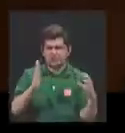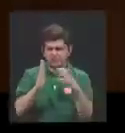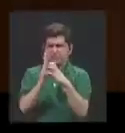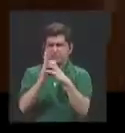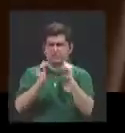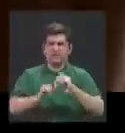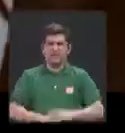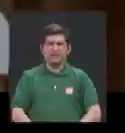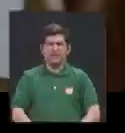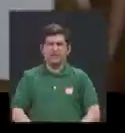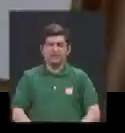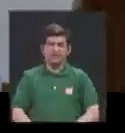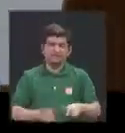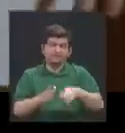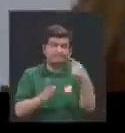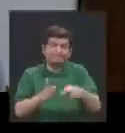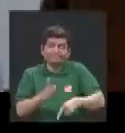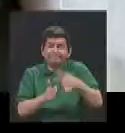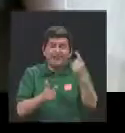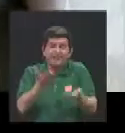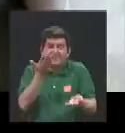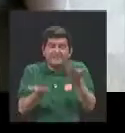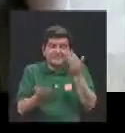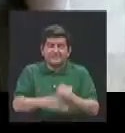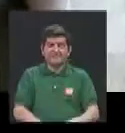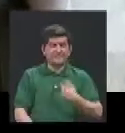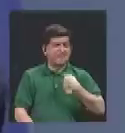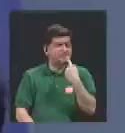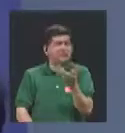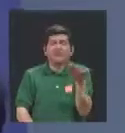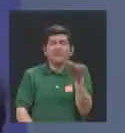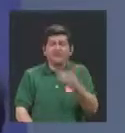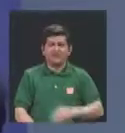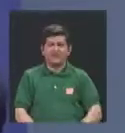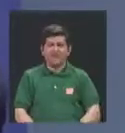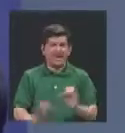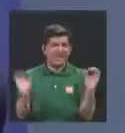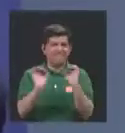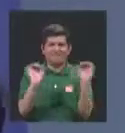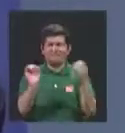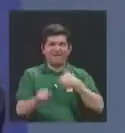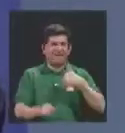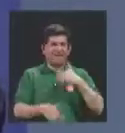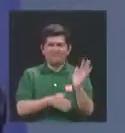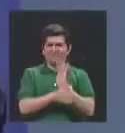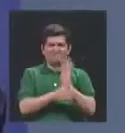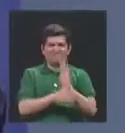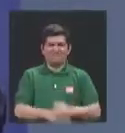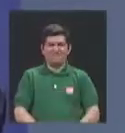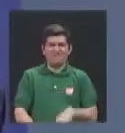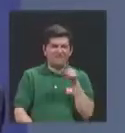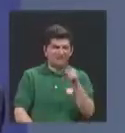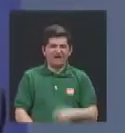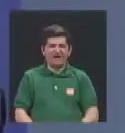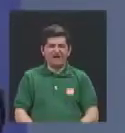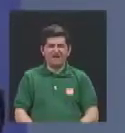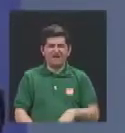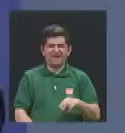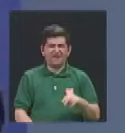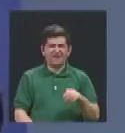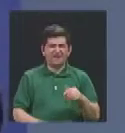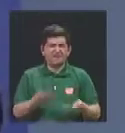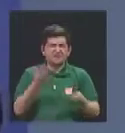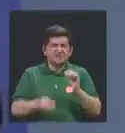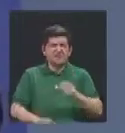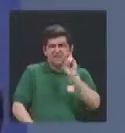adelante con el proyecto y escribir el guión, etcétera, ¿no? O sea, a veces lo que quiero decir es que nada de lo que hay en una película, lo que